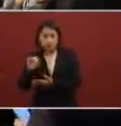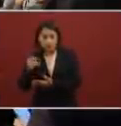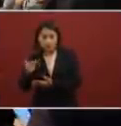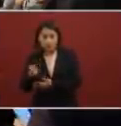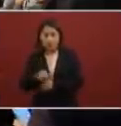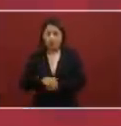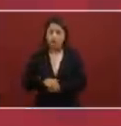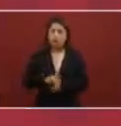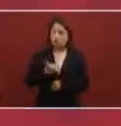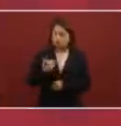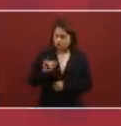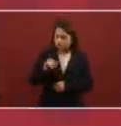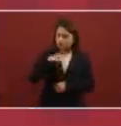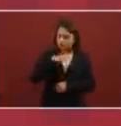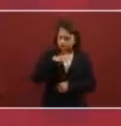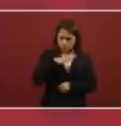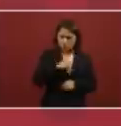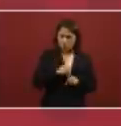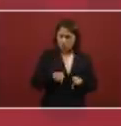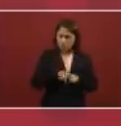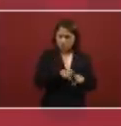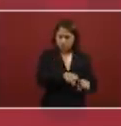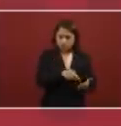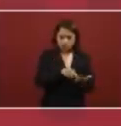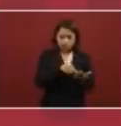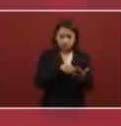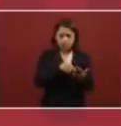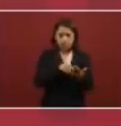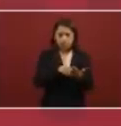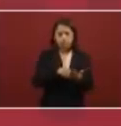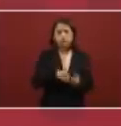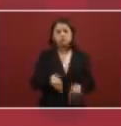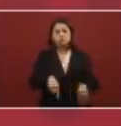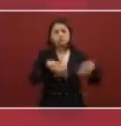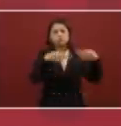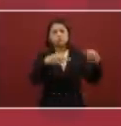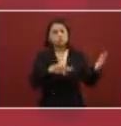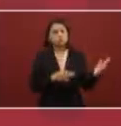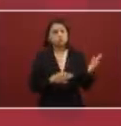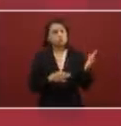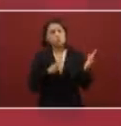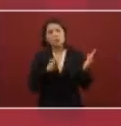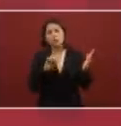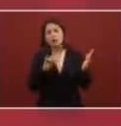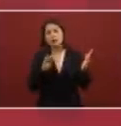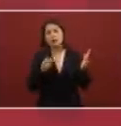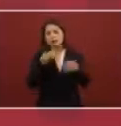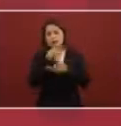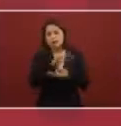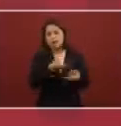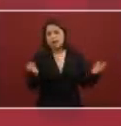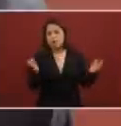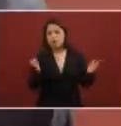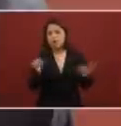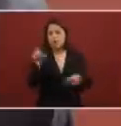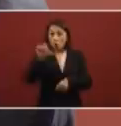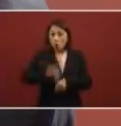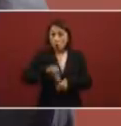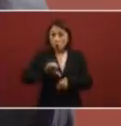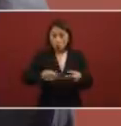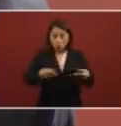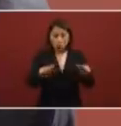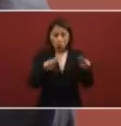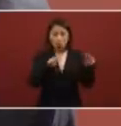preguntar. ¿Cuál es? Aquí está, este es el boletín. Pero, comunicado, se les entrega hoy.